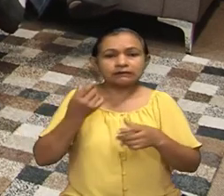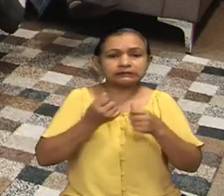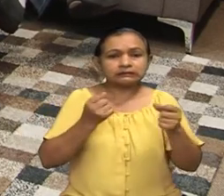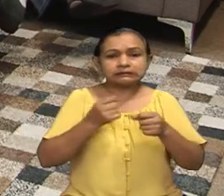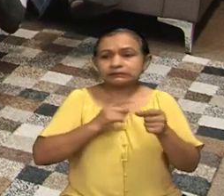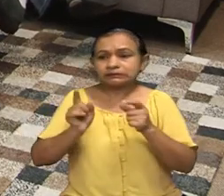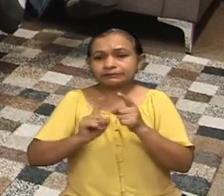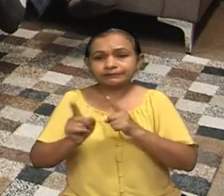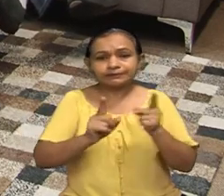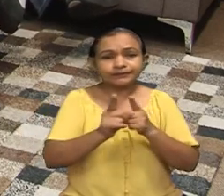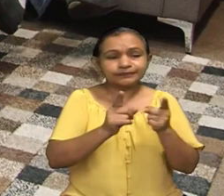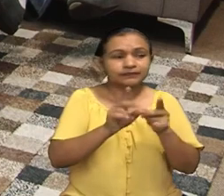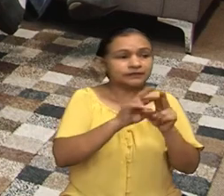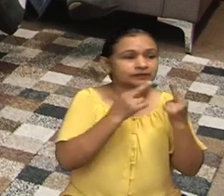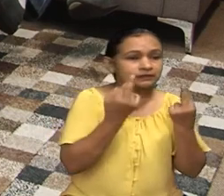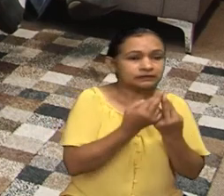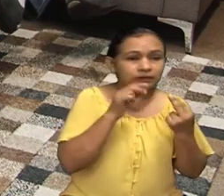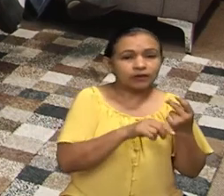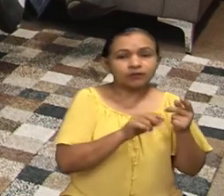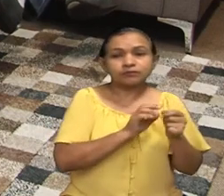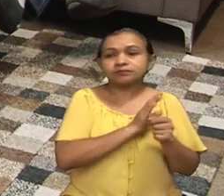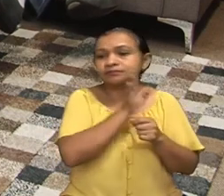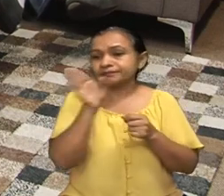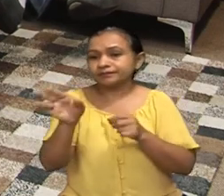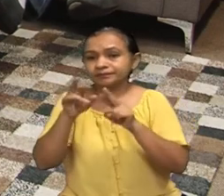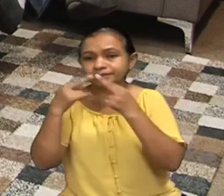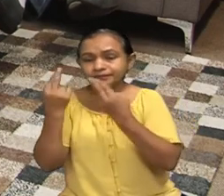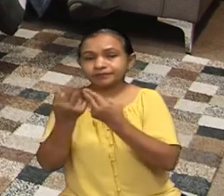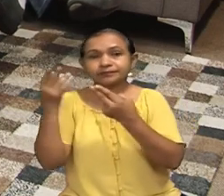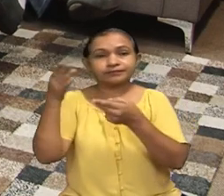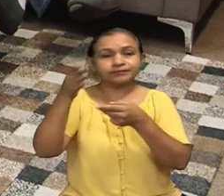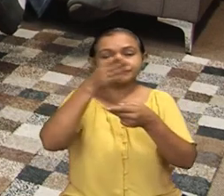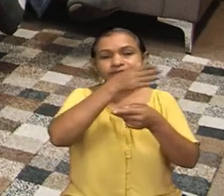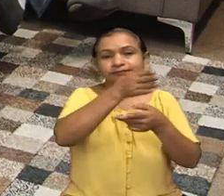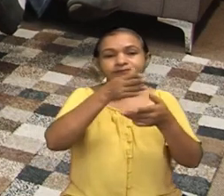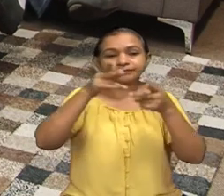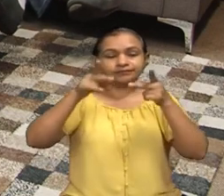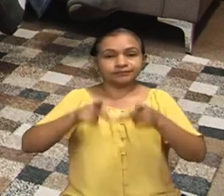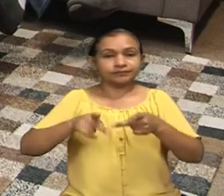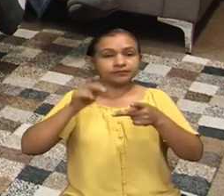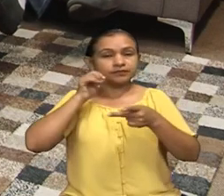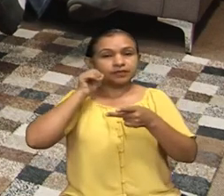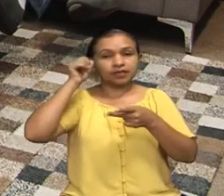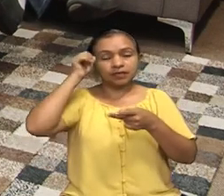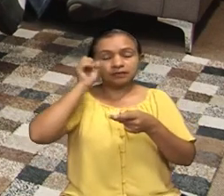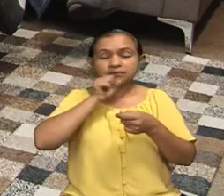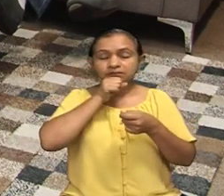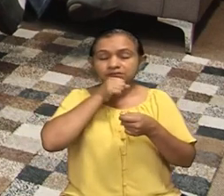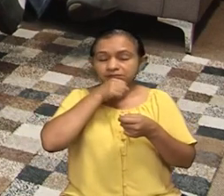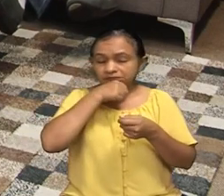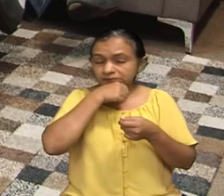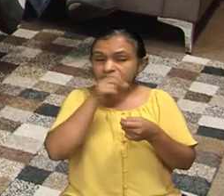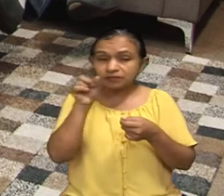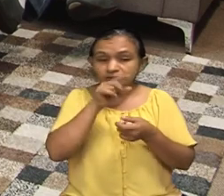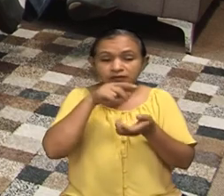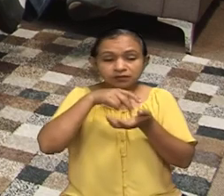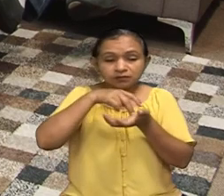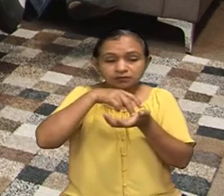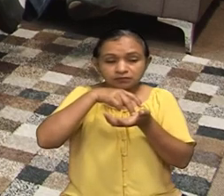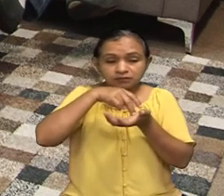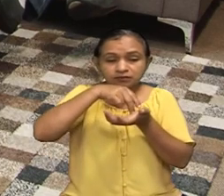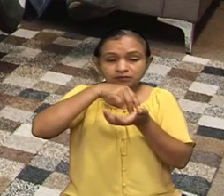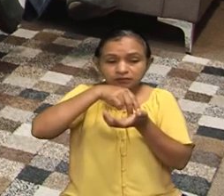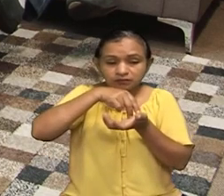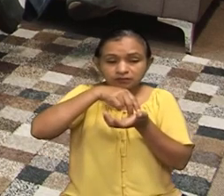el tiempo porque tenemos una reunión, tenemos que ir a hacer una gestión, etcétera. La persona adulta mayor no, tiene otra concepción del ritmo